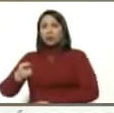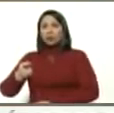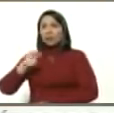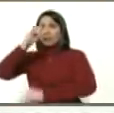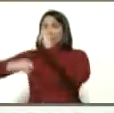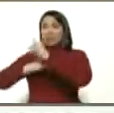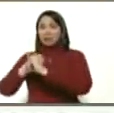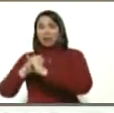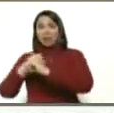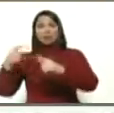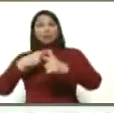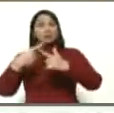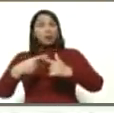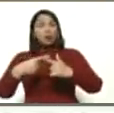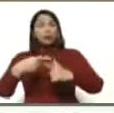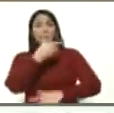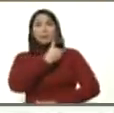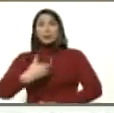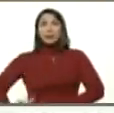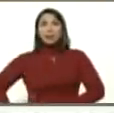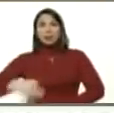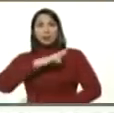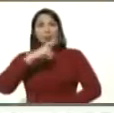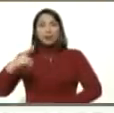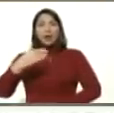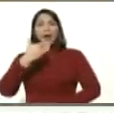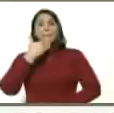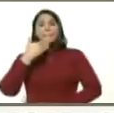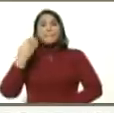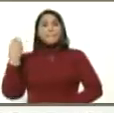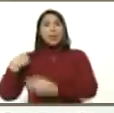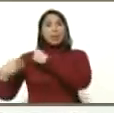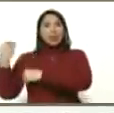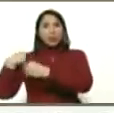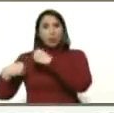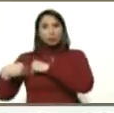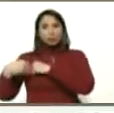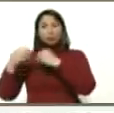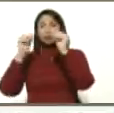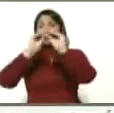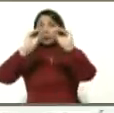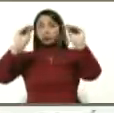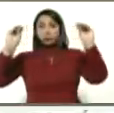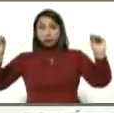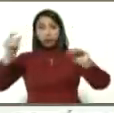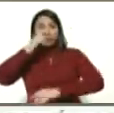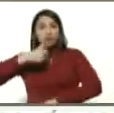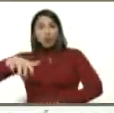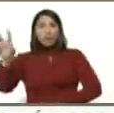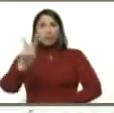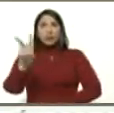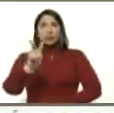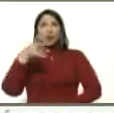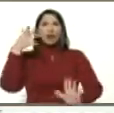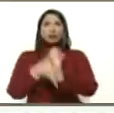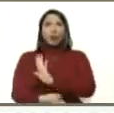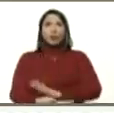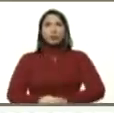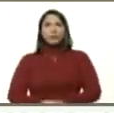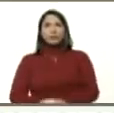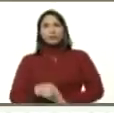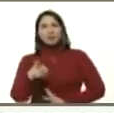el presidente de la República nos ha pedido alertar al pueblo venezolano sobre